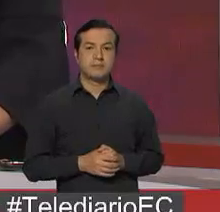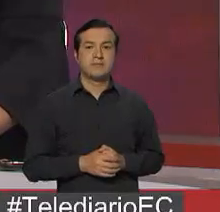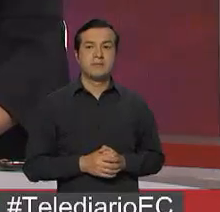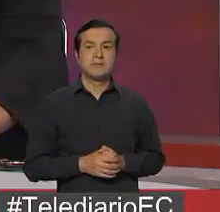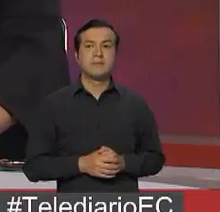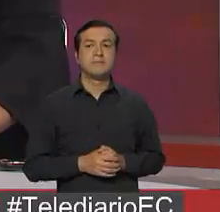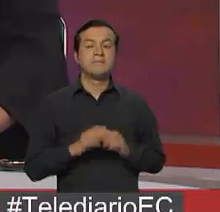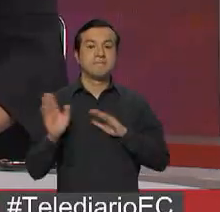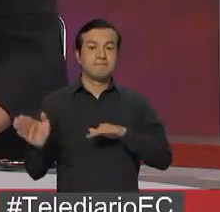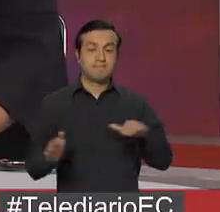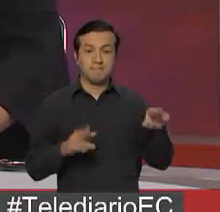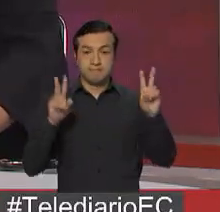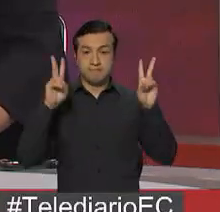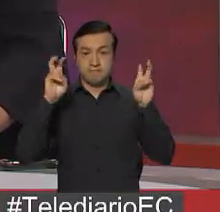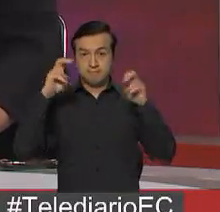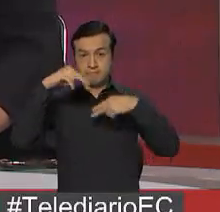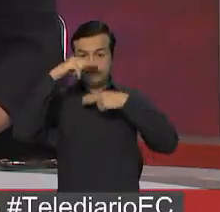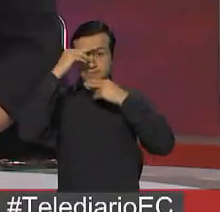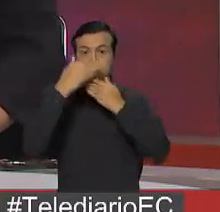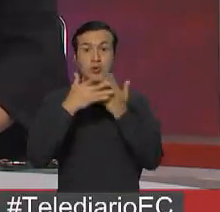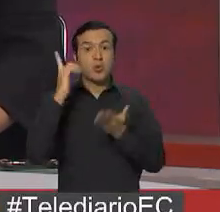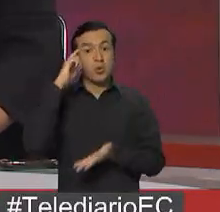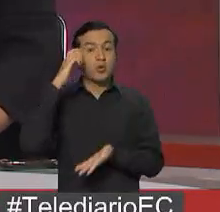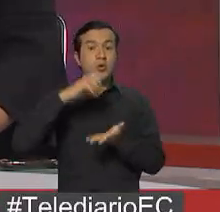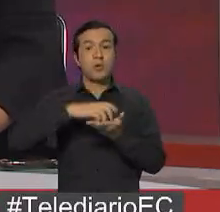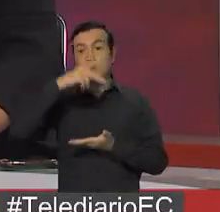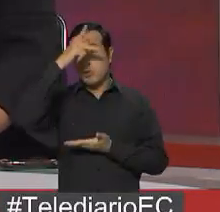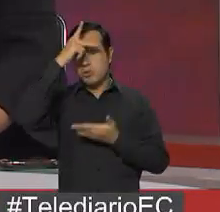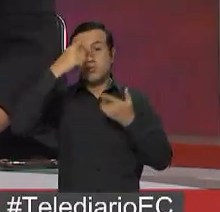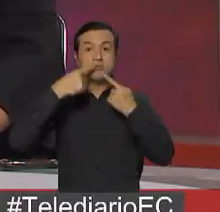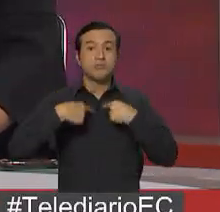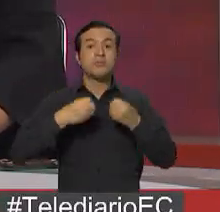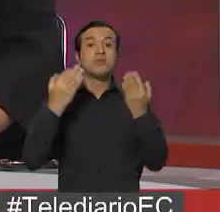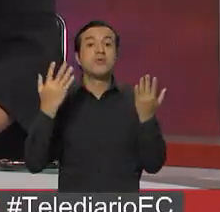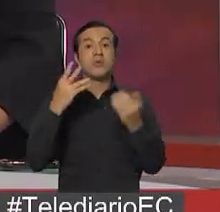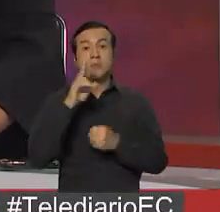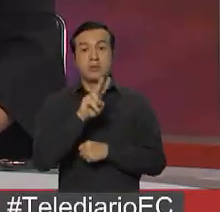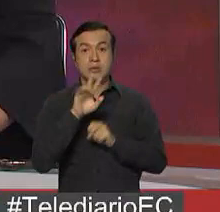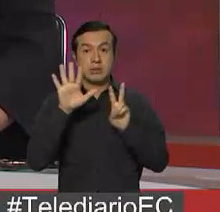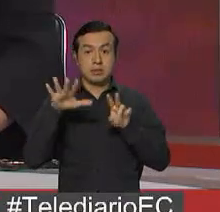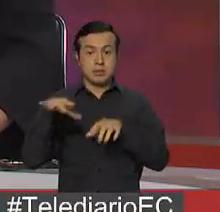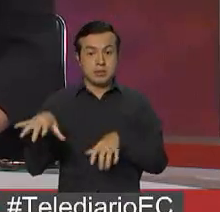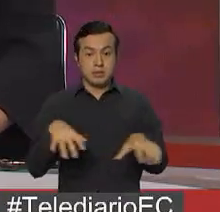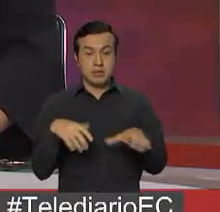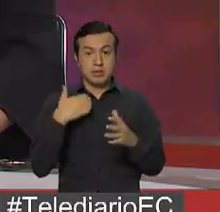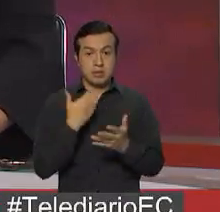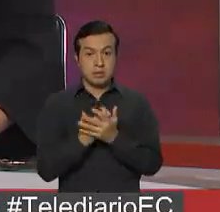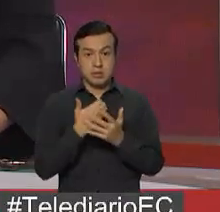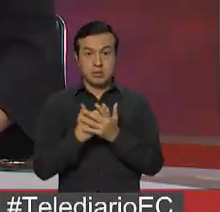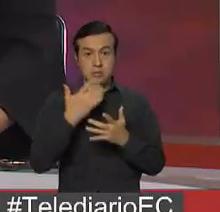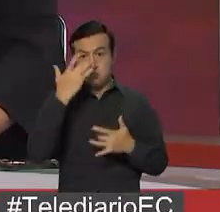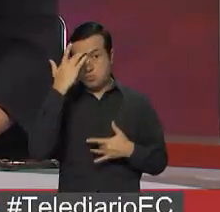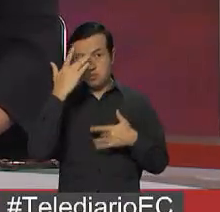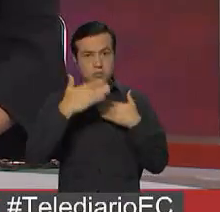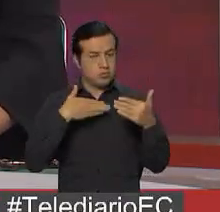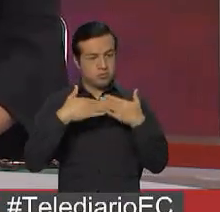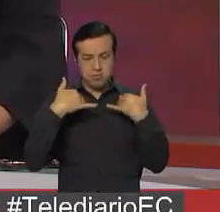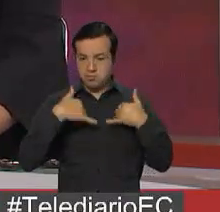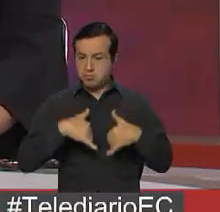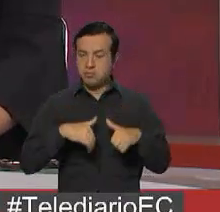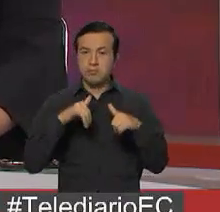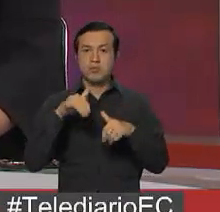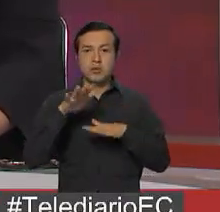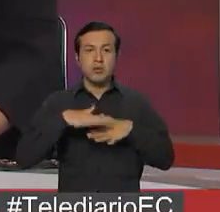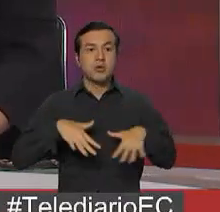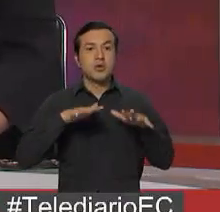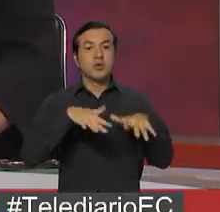y en otras noticias el gobierno de perú anuncia la reactivación de 27 actividades económicas especial kobe 19 además las playas